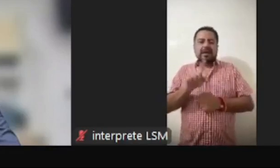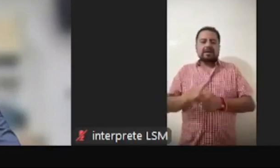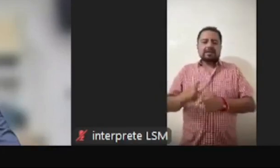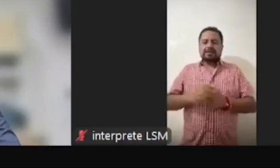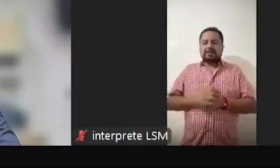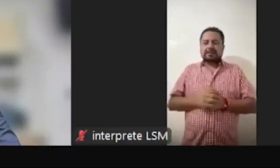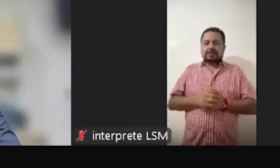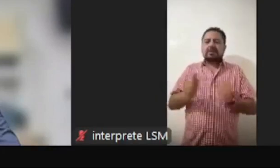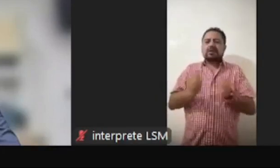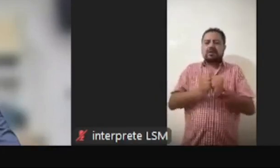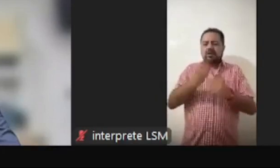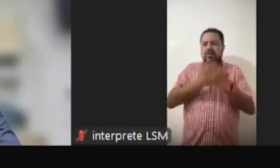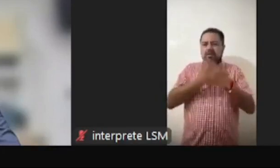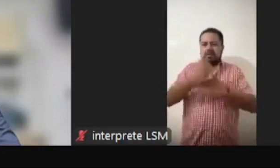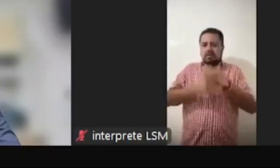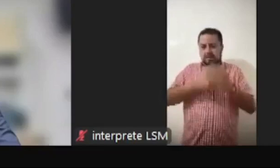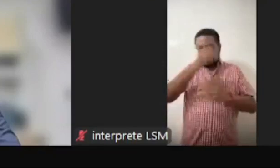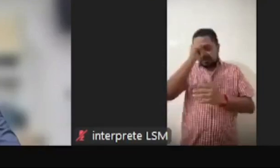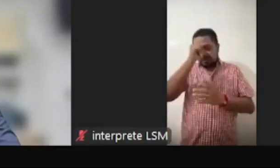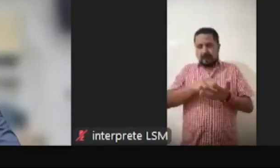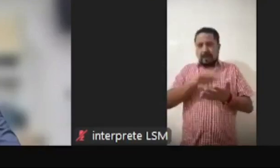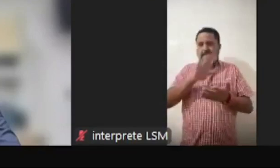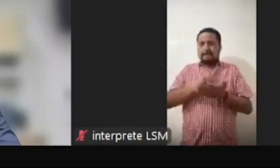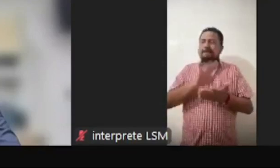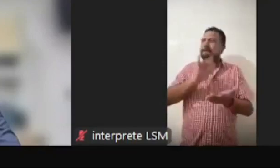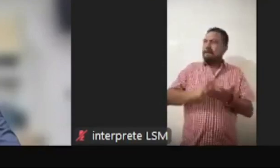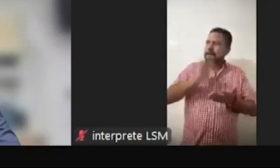Con los Gracias, magistrado.